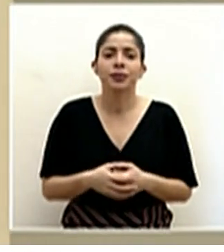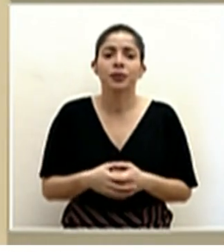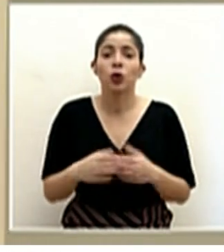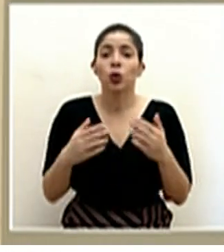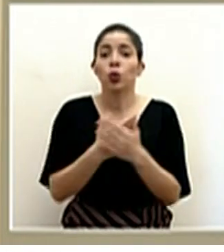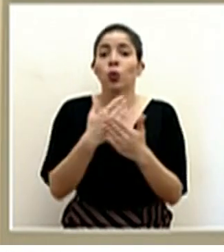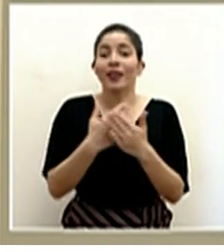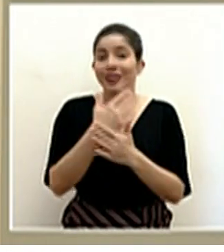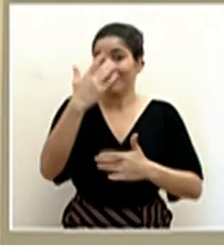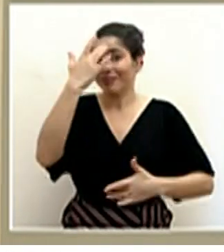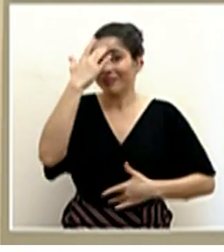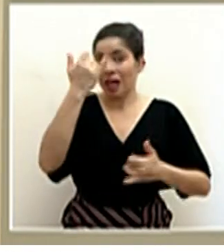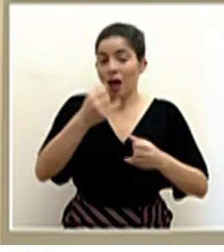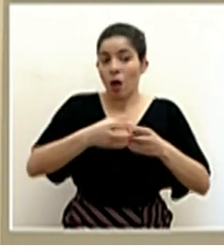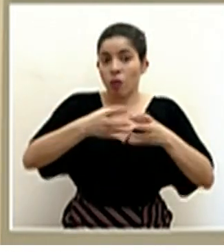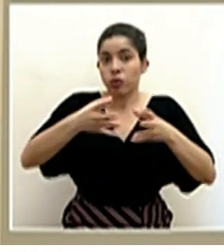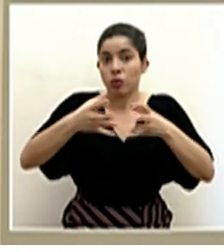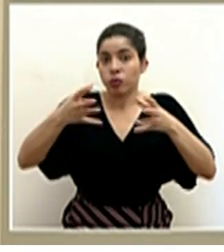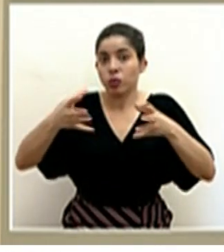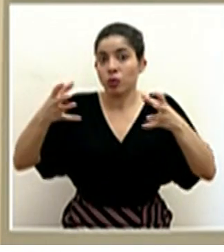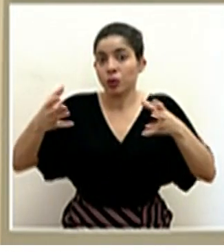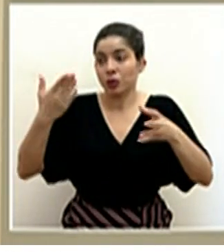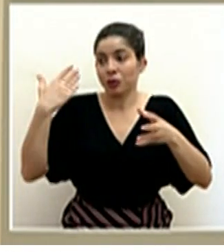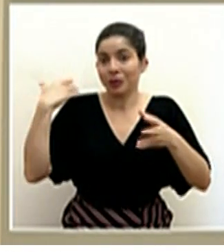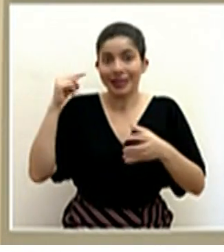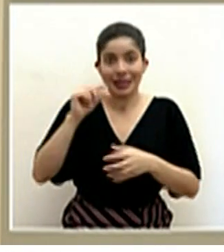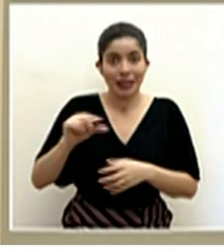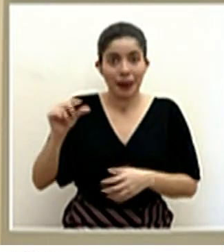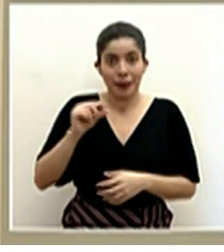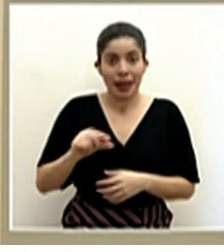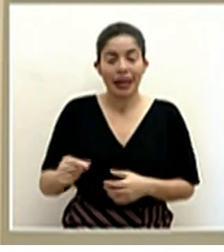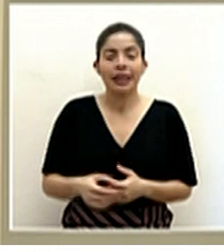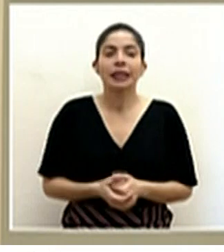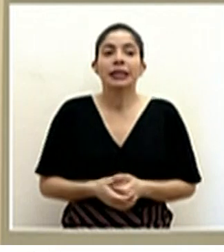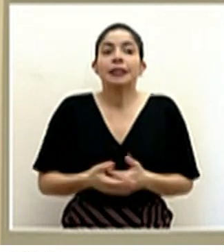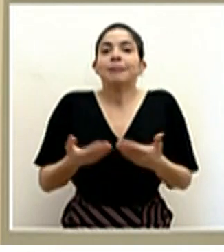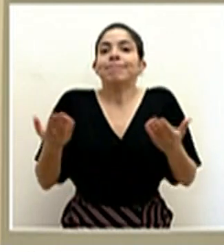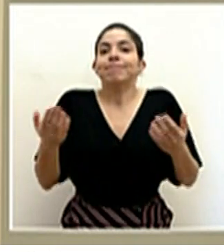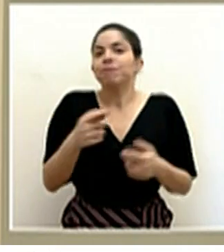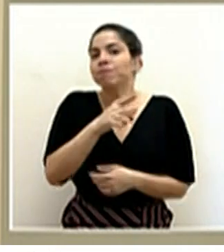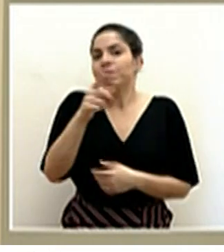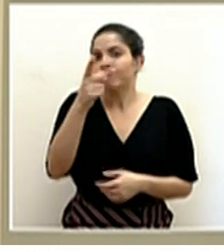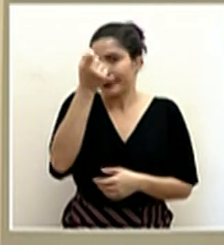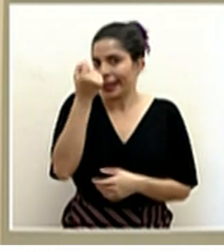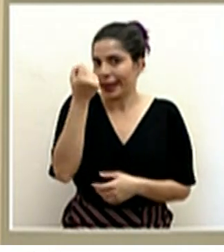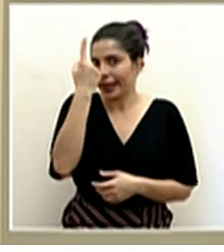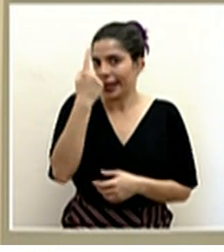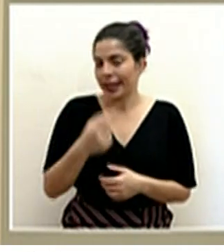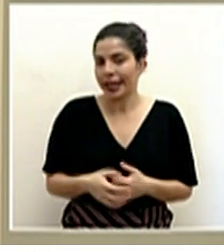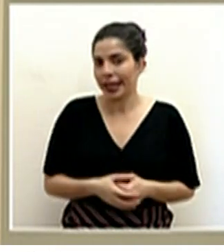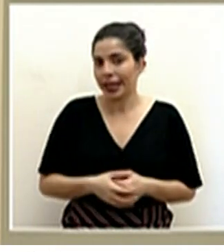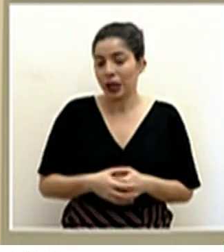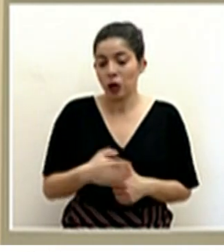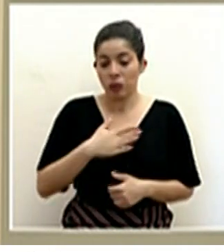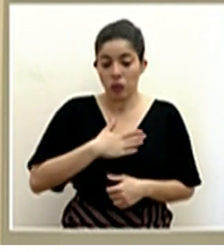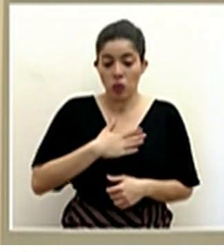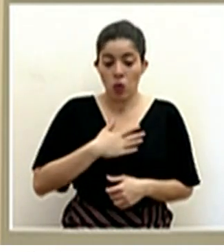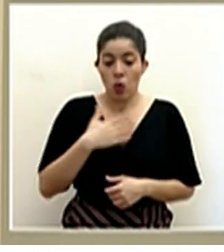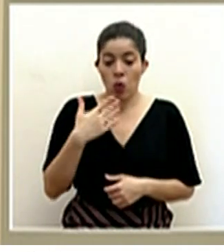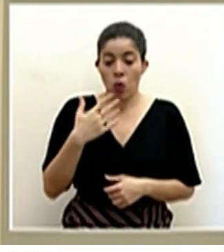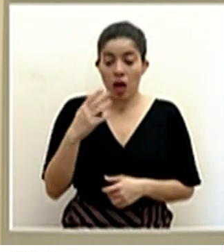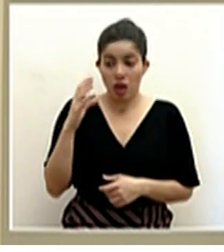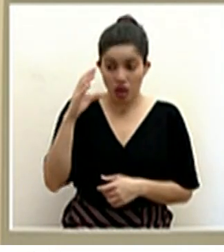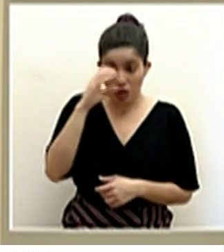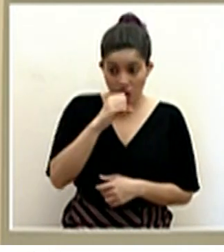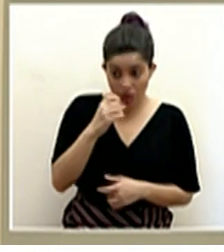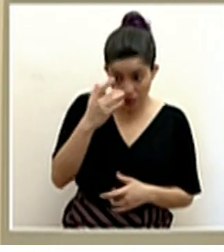de los nuevos casos que se han ido presentando en las últimas semanas, pues ustedes entienden que uno cuando identifica